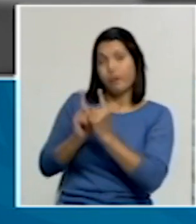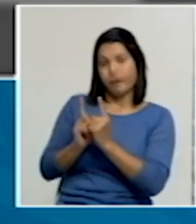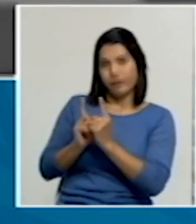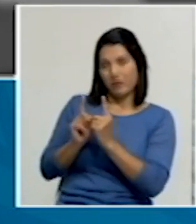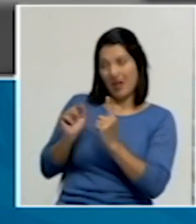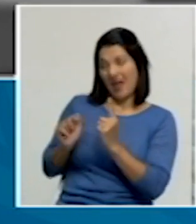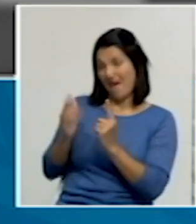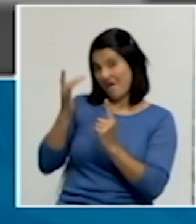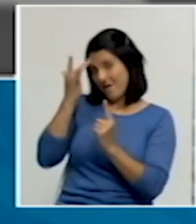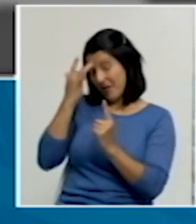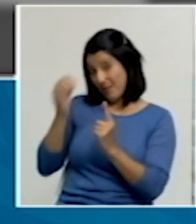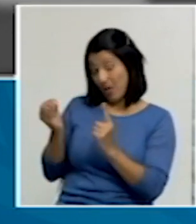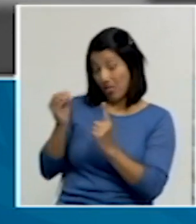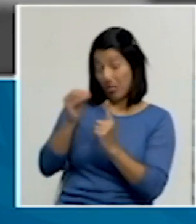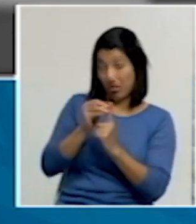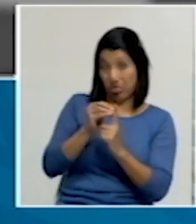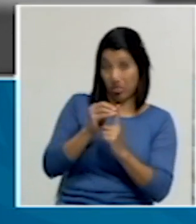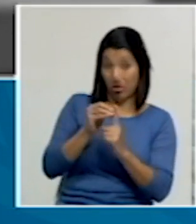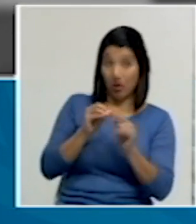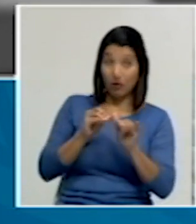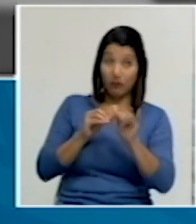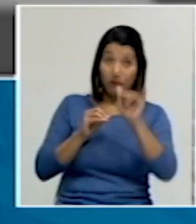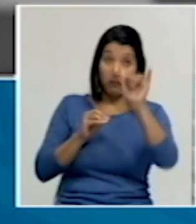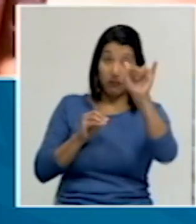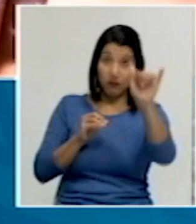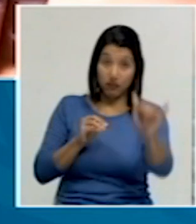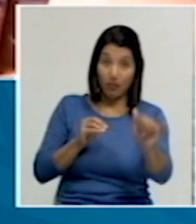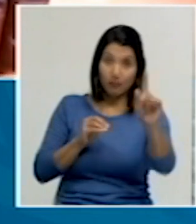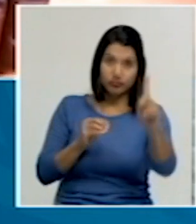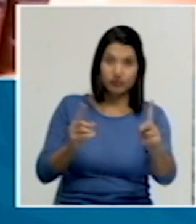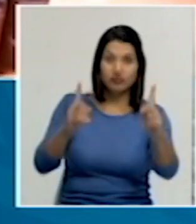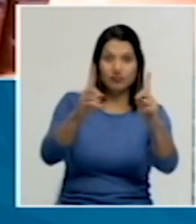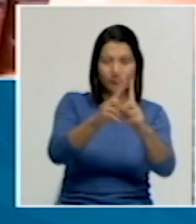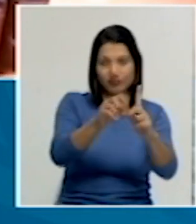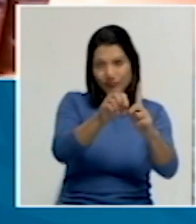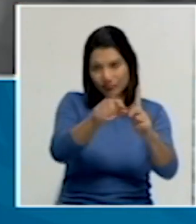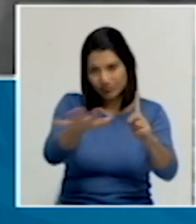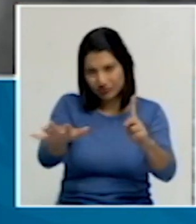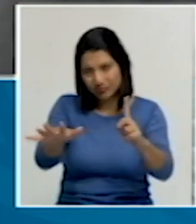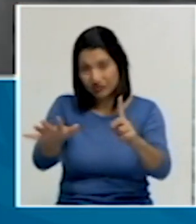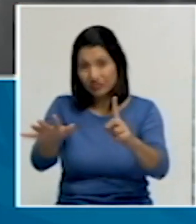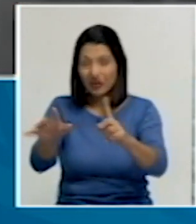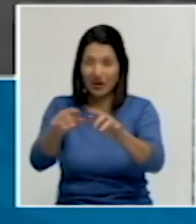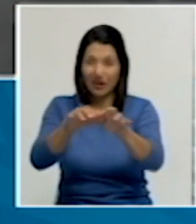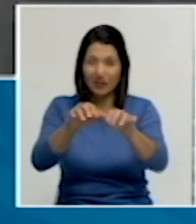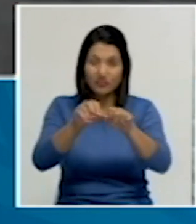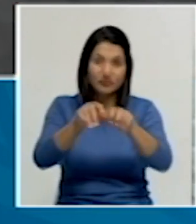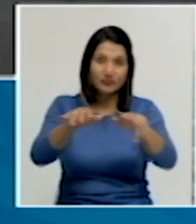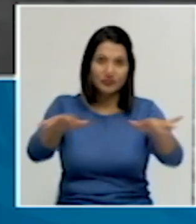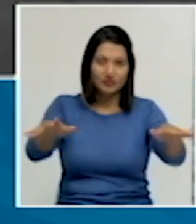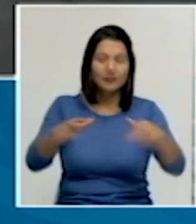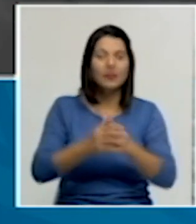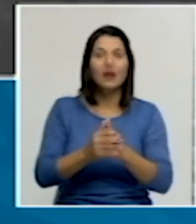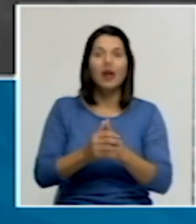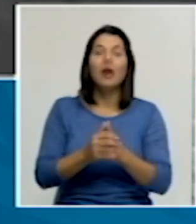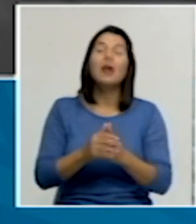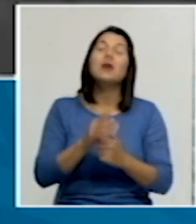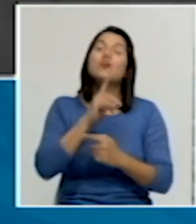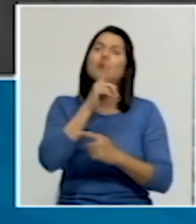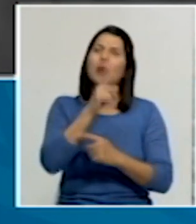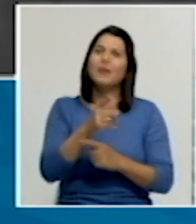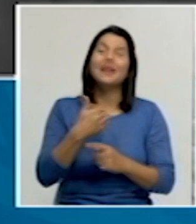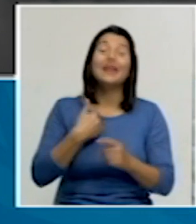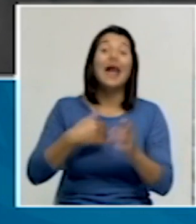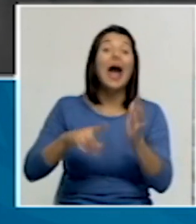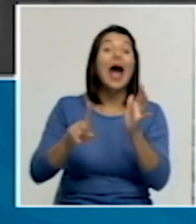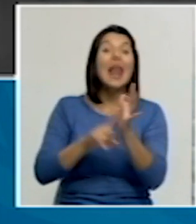el virus a otros lugares. Digamos que en efecto hay una alerta sanitaria